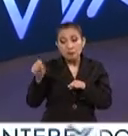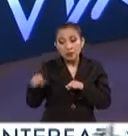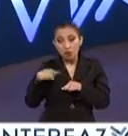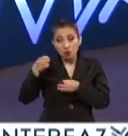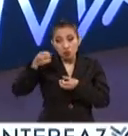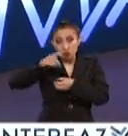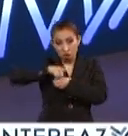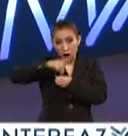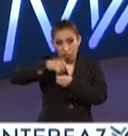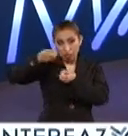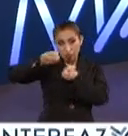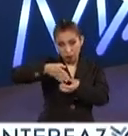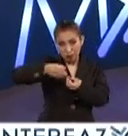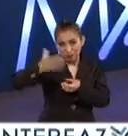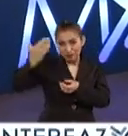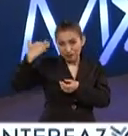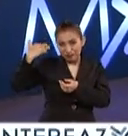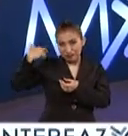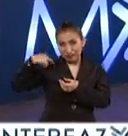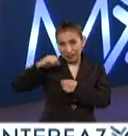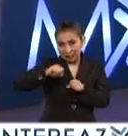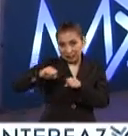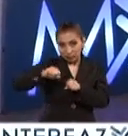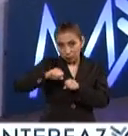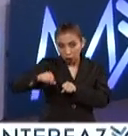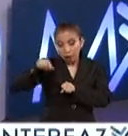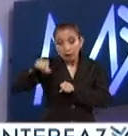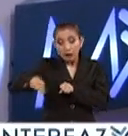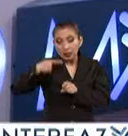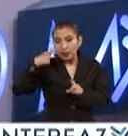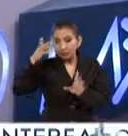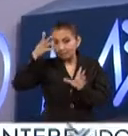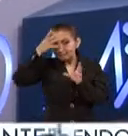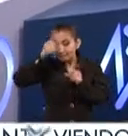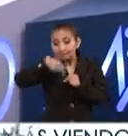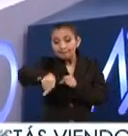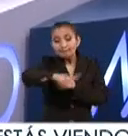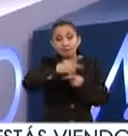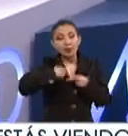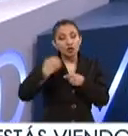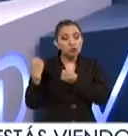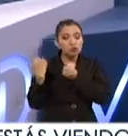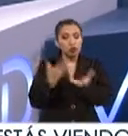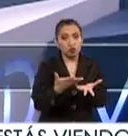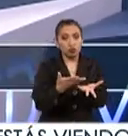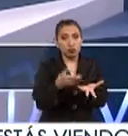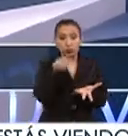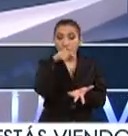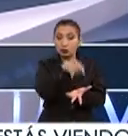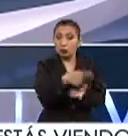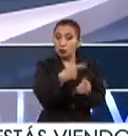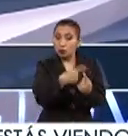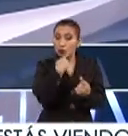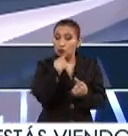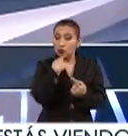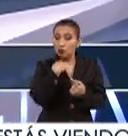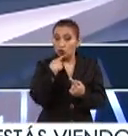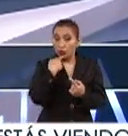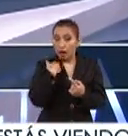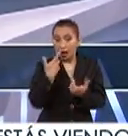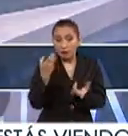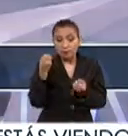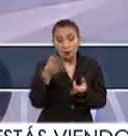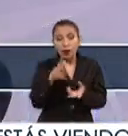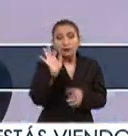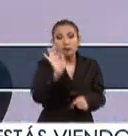los donativos que obtuvimos para este sismo tienen ese concepto, la gente nos los da con ese concepto. Bueno, la Cruz Roja Americana nos dio unos donativos